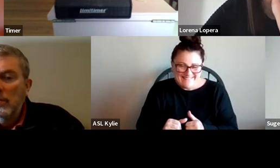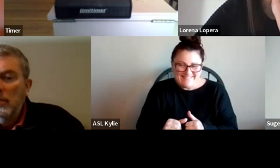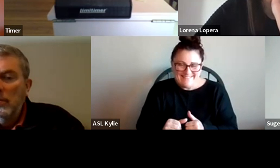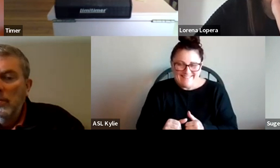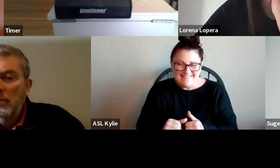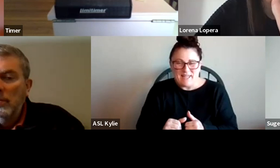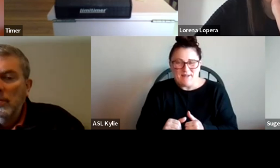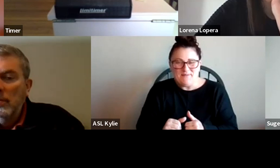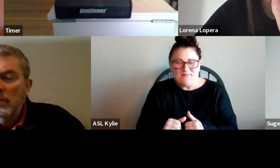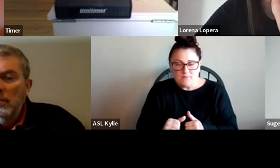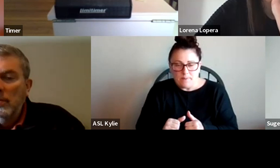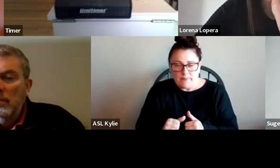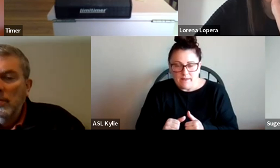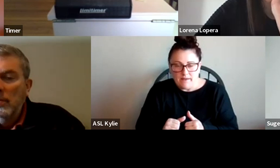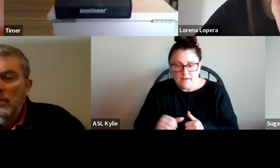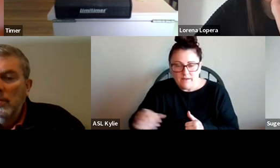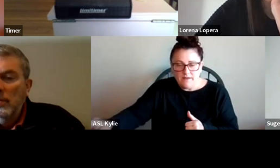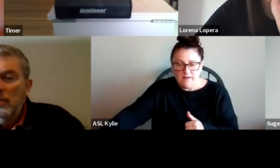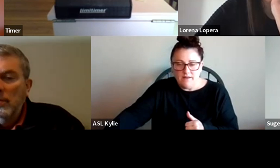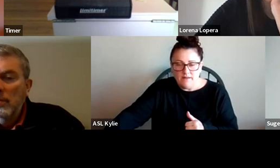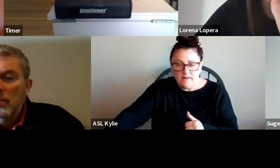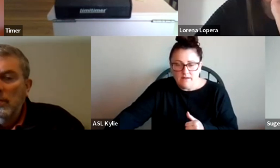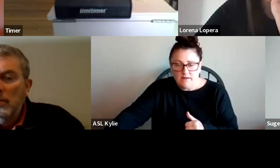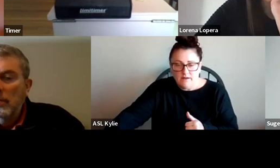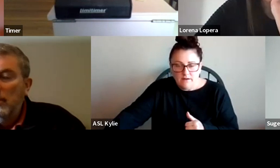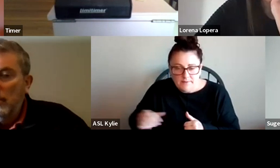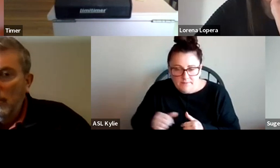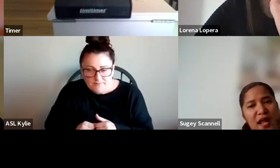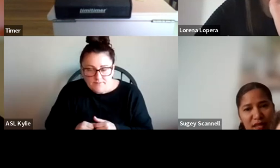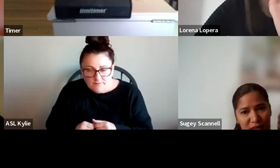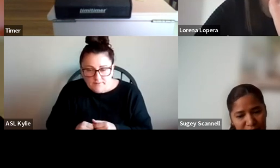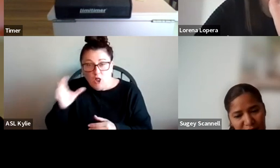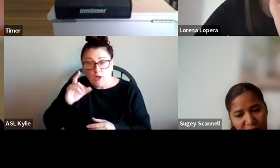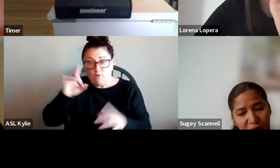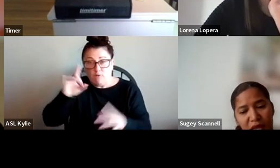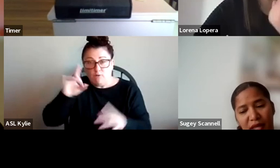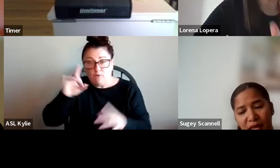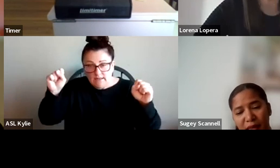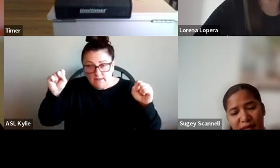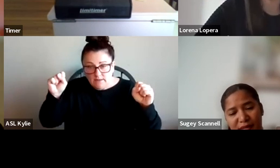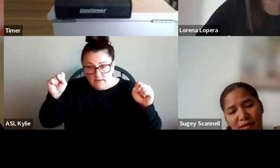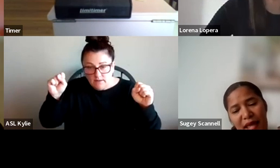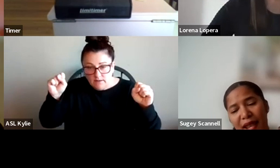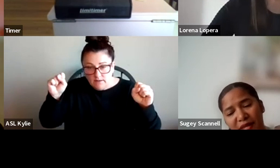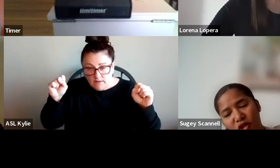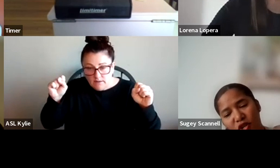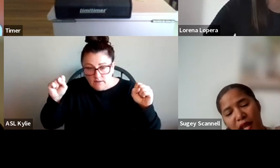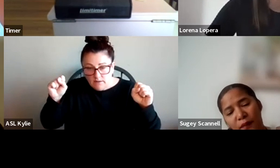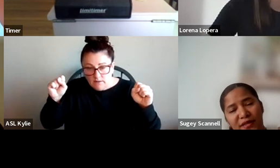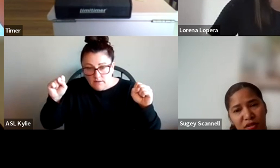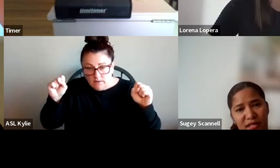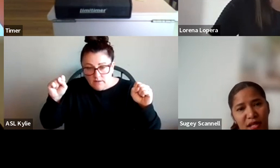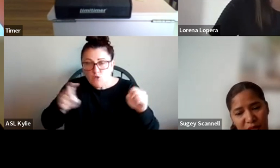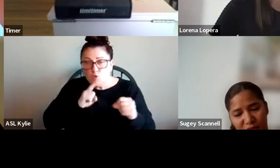Ya. Lo principal que busco en un superintendente es que sea un gran líder, que tenga la visión